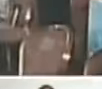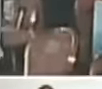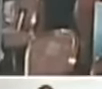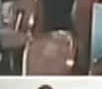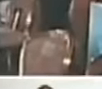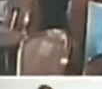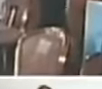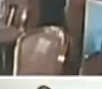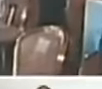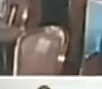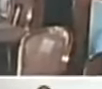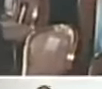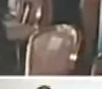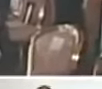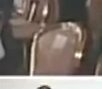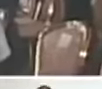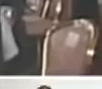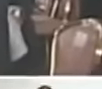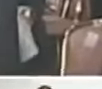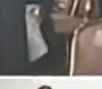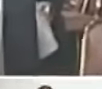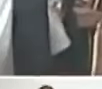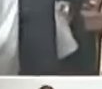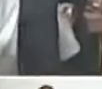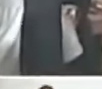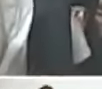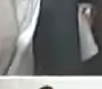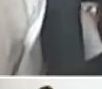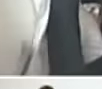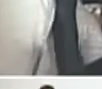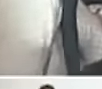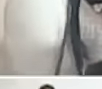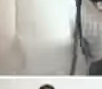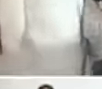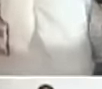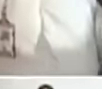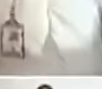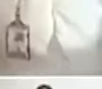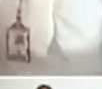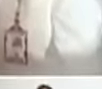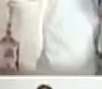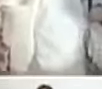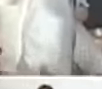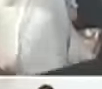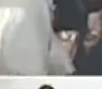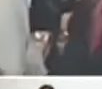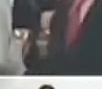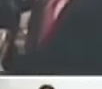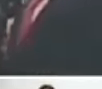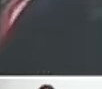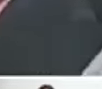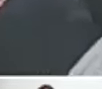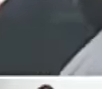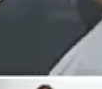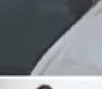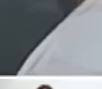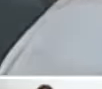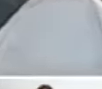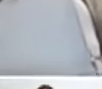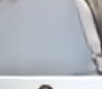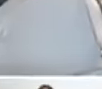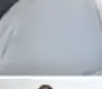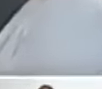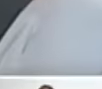Venezuela en todos los organismos internacionales. Conversa el presidente constitucional coronel Nicolás Moro con los presidentes, los